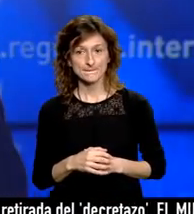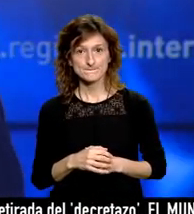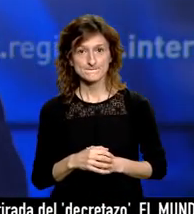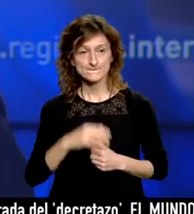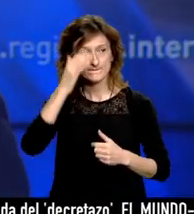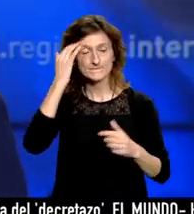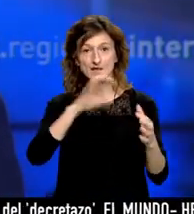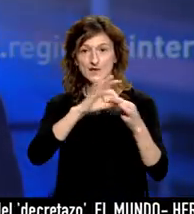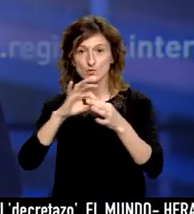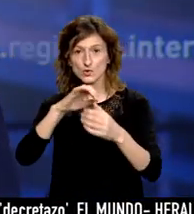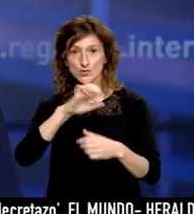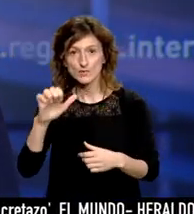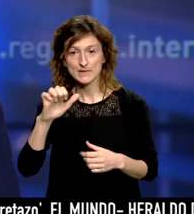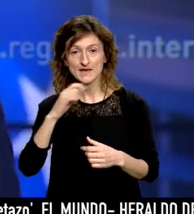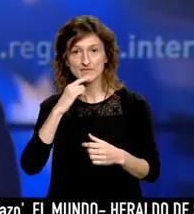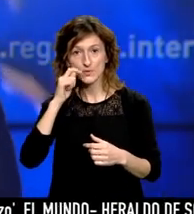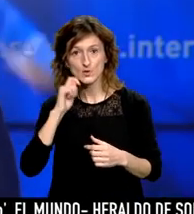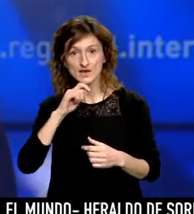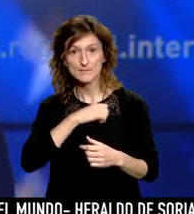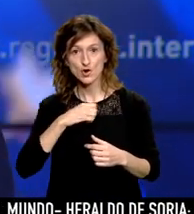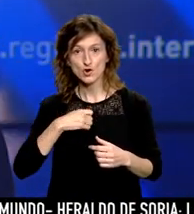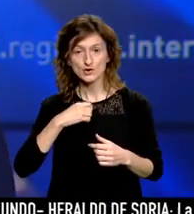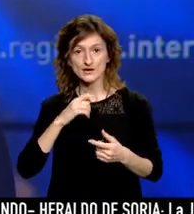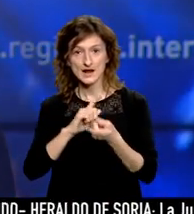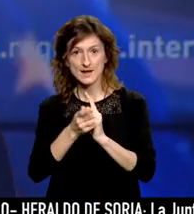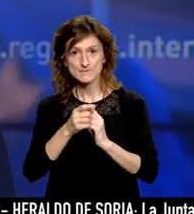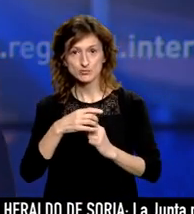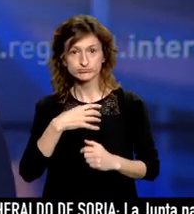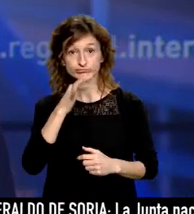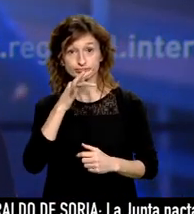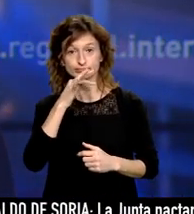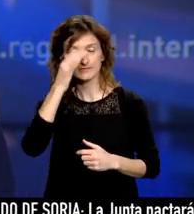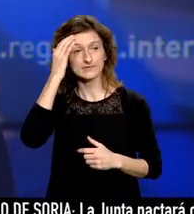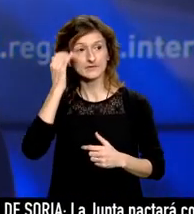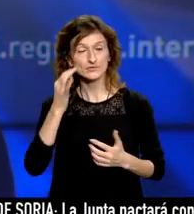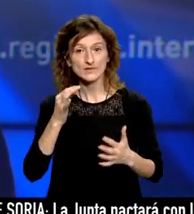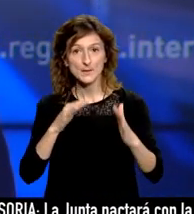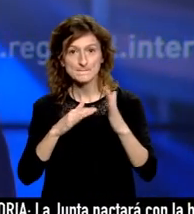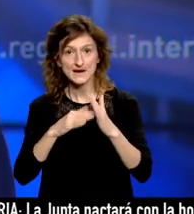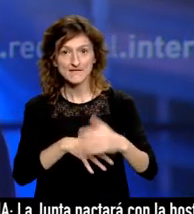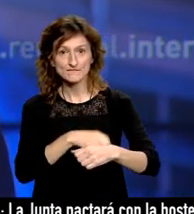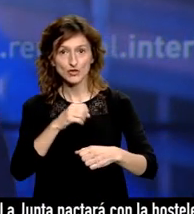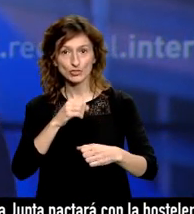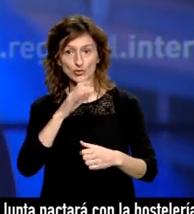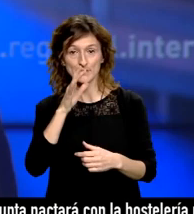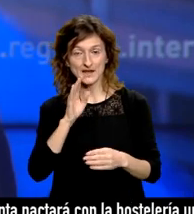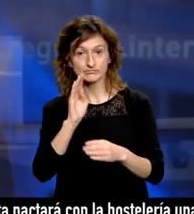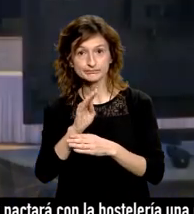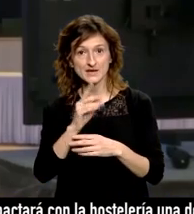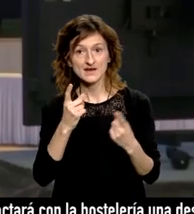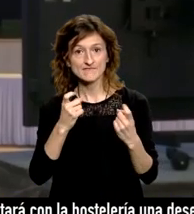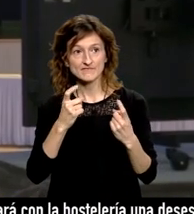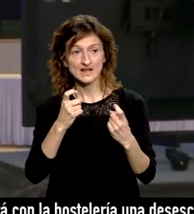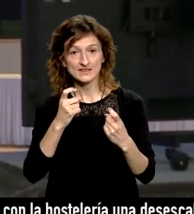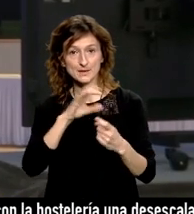La Unión Europea sigue sin lograr que Hungría y Polonia den su brazo a torcer y, por tanto, continúan atascados los fondos de recuperación que